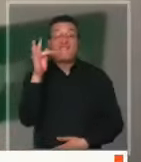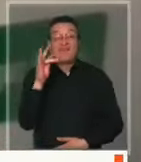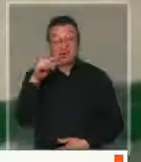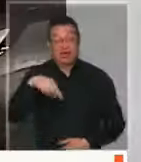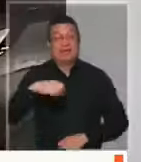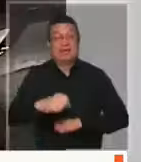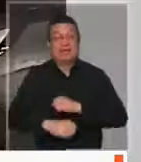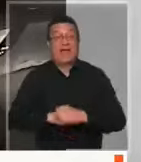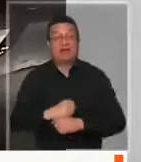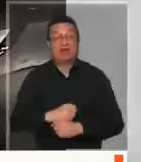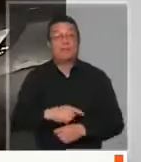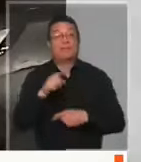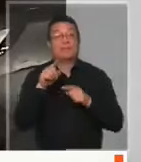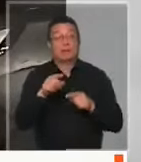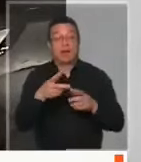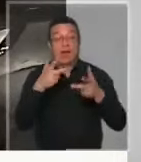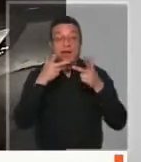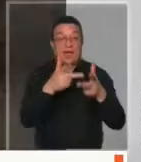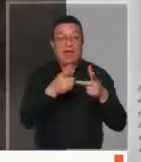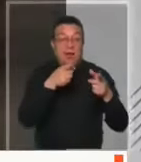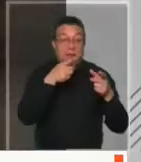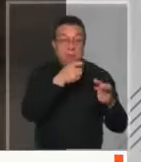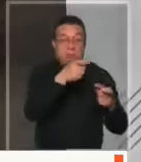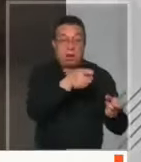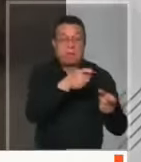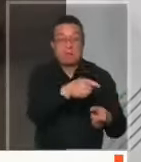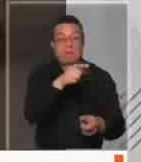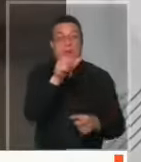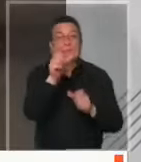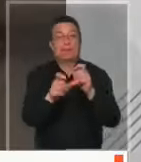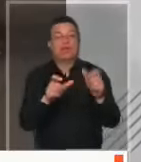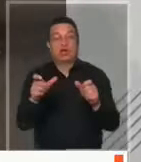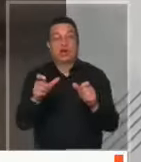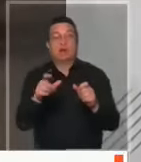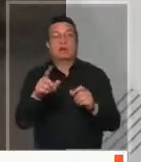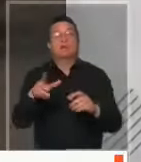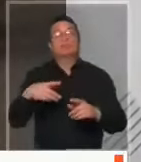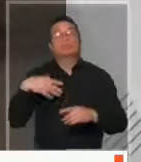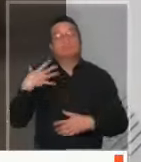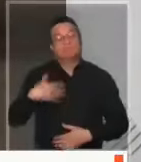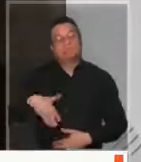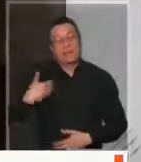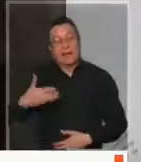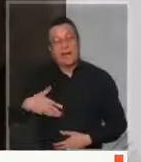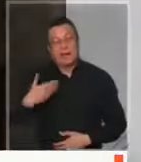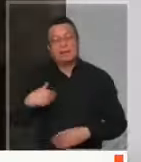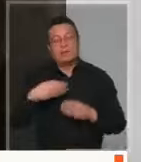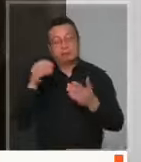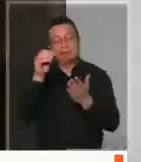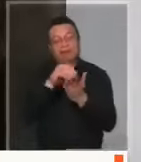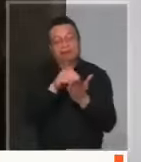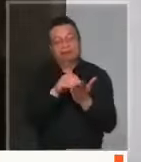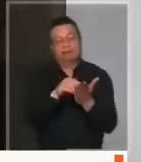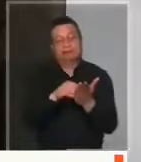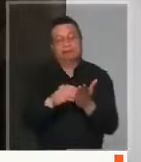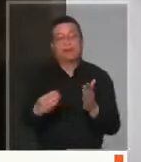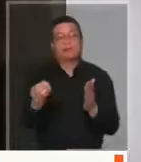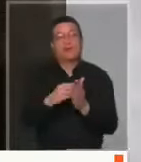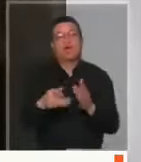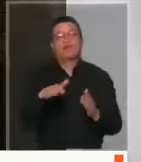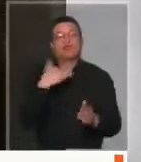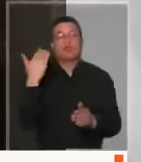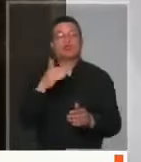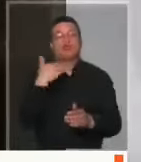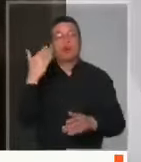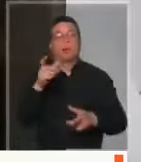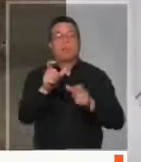año. Atacado a disparos por un grupo de sujetos. Sumamos, lamentablemente, a esta estadística negra de personas que son